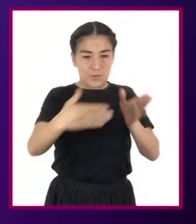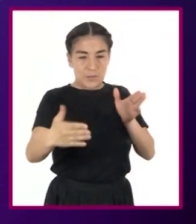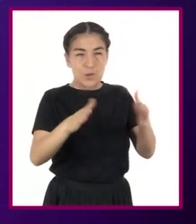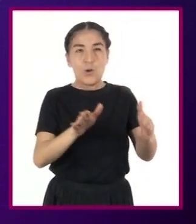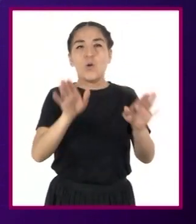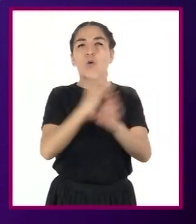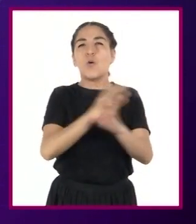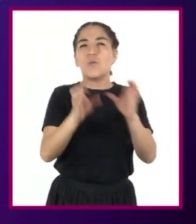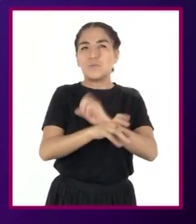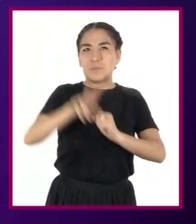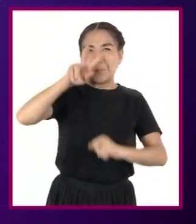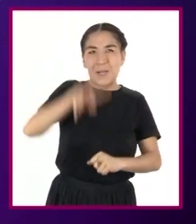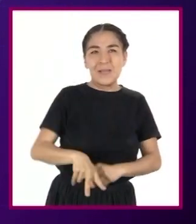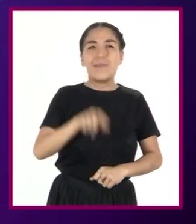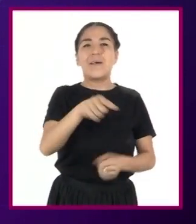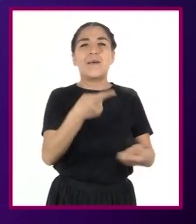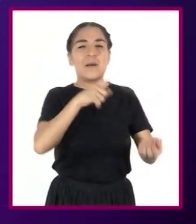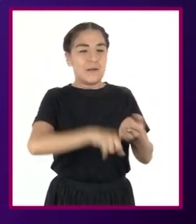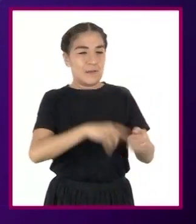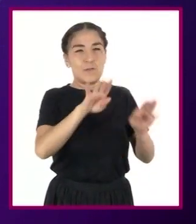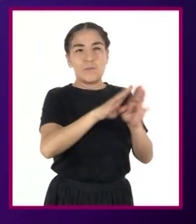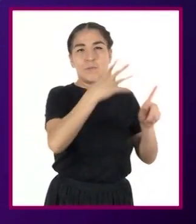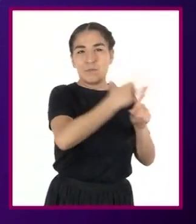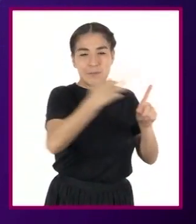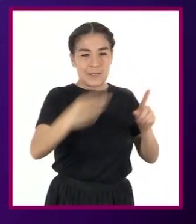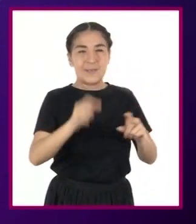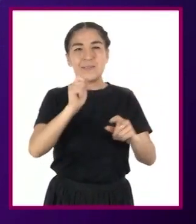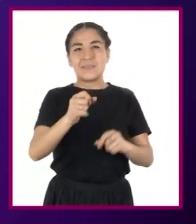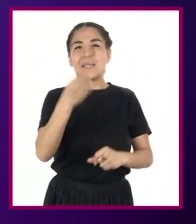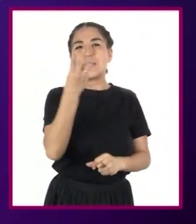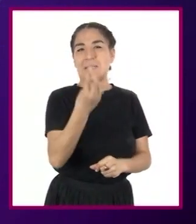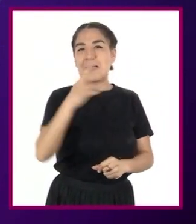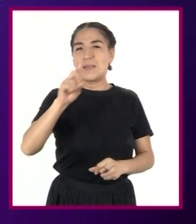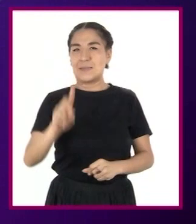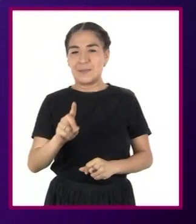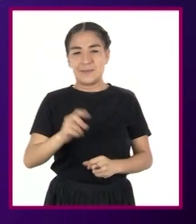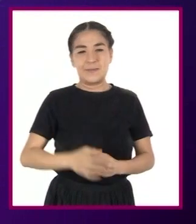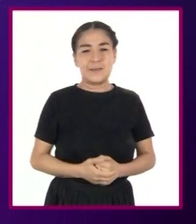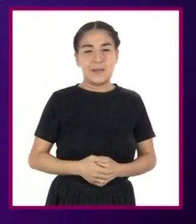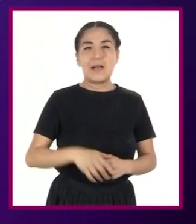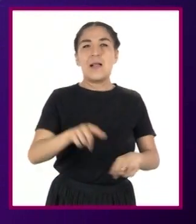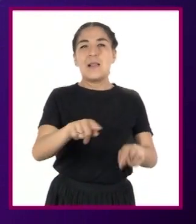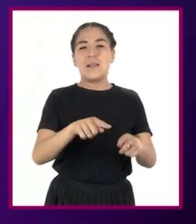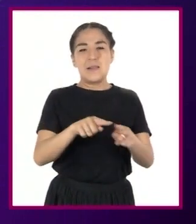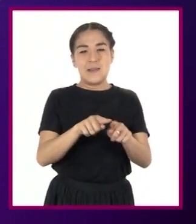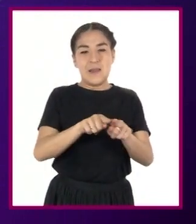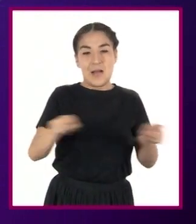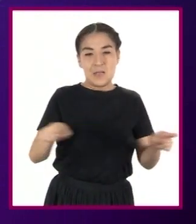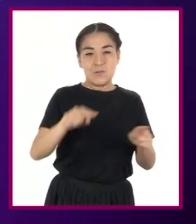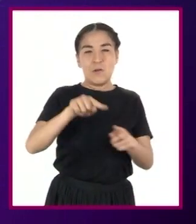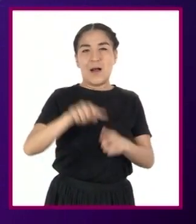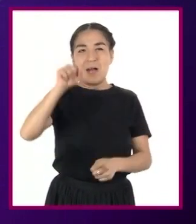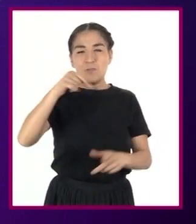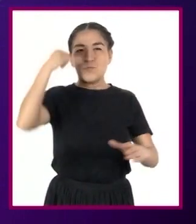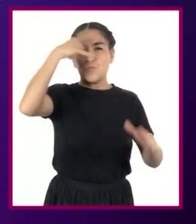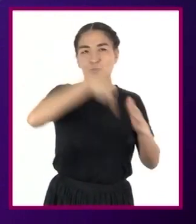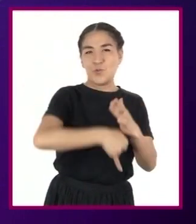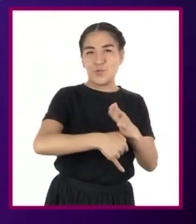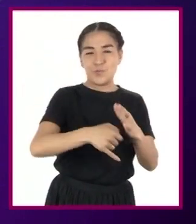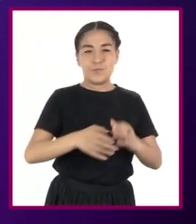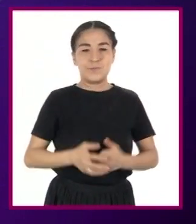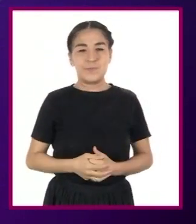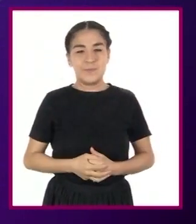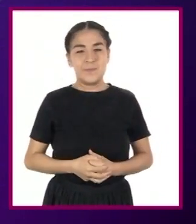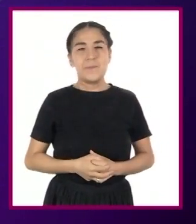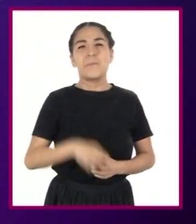un objeto. Se representa en 3 dimensiones, es decir, largo, ancho y profundidad.